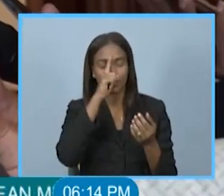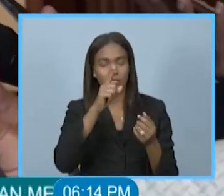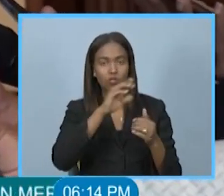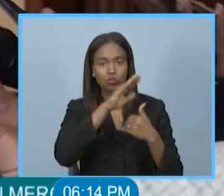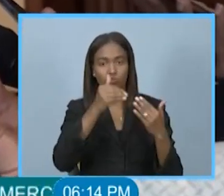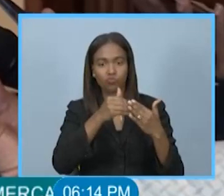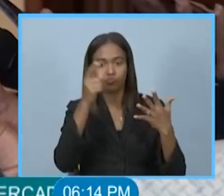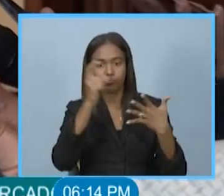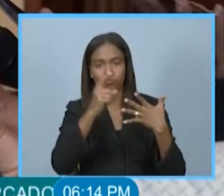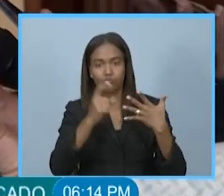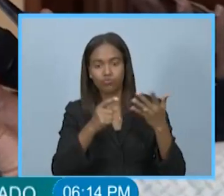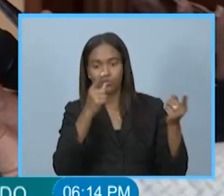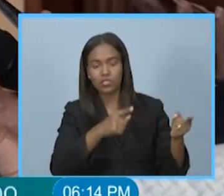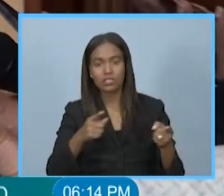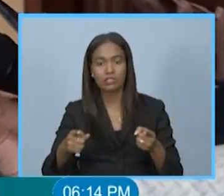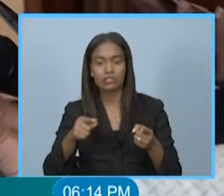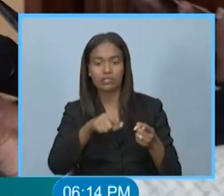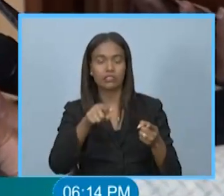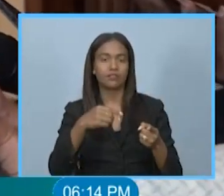alegaciones maliciosas